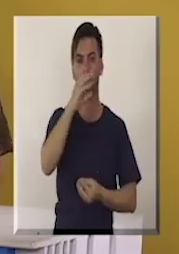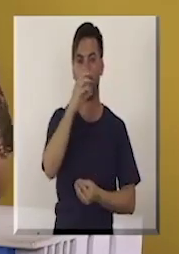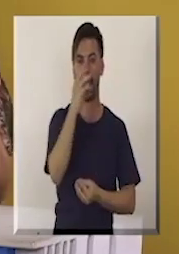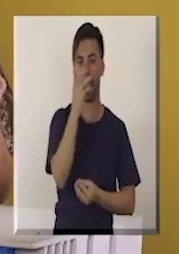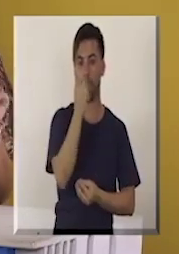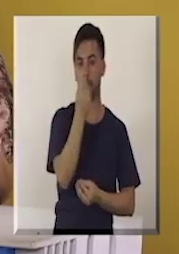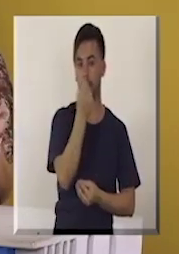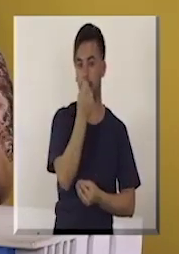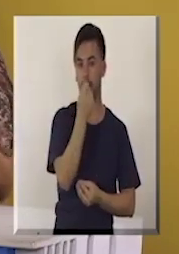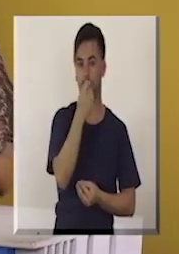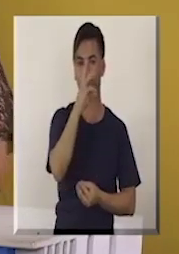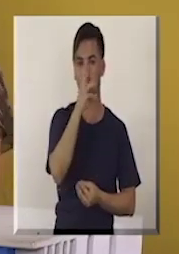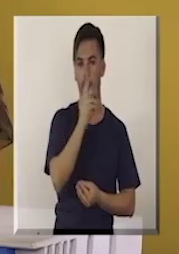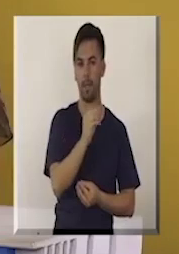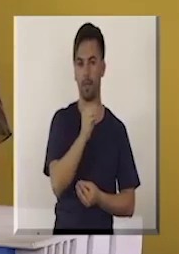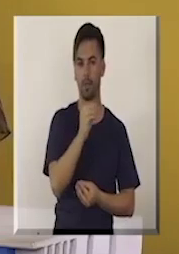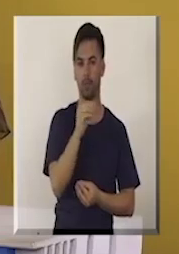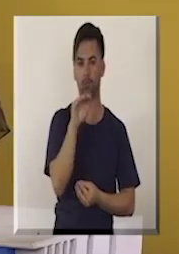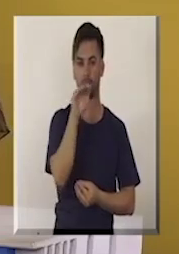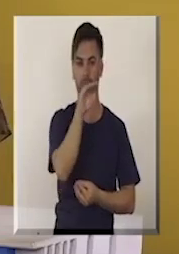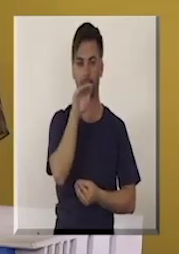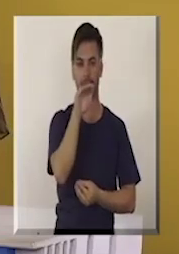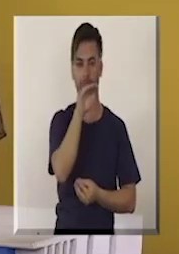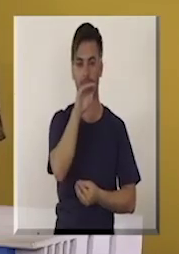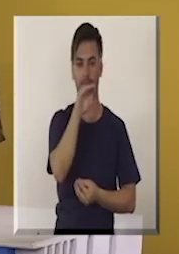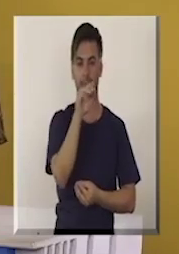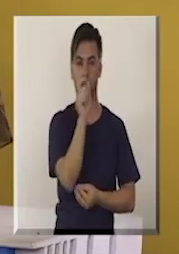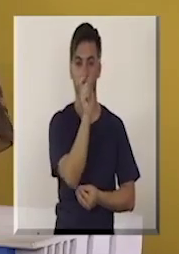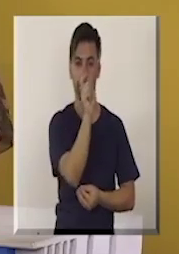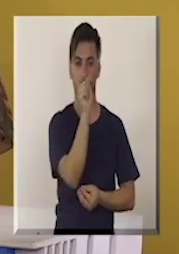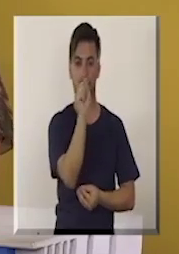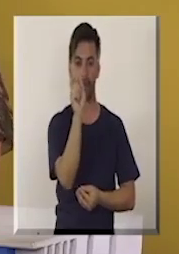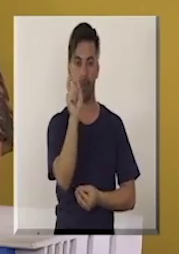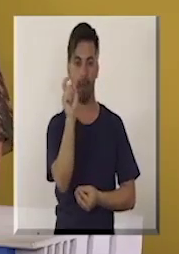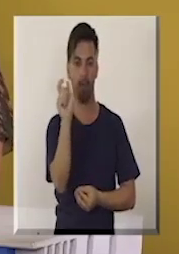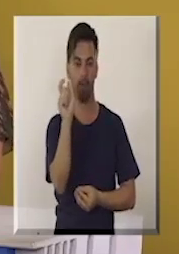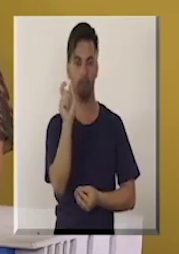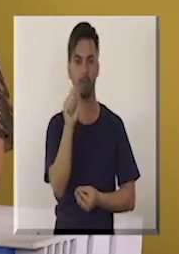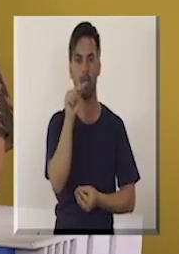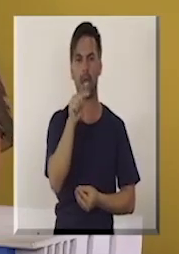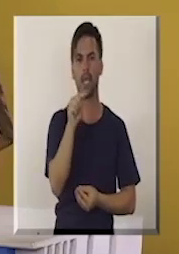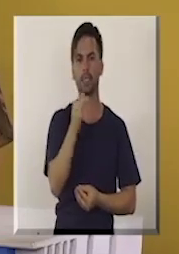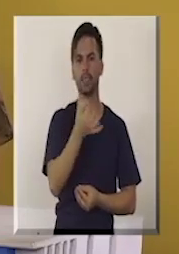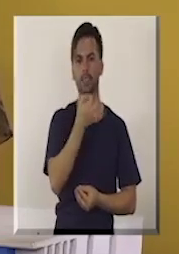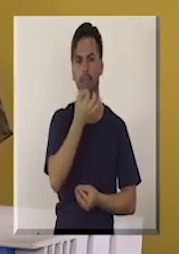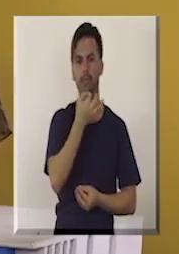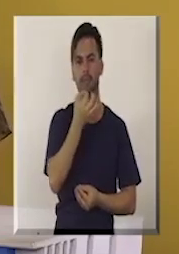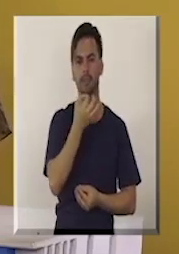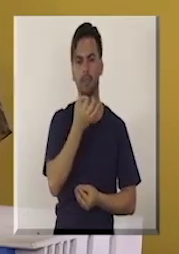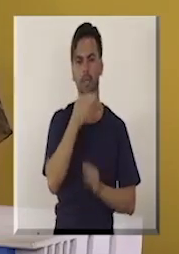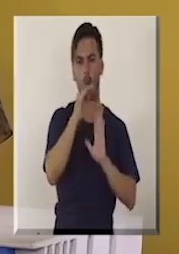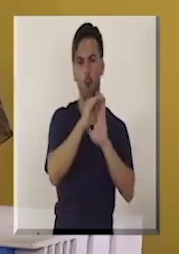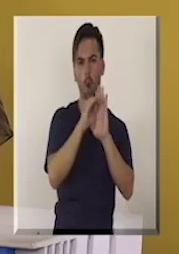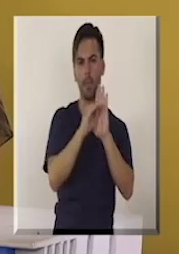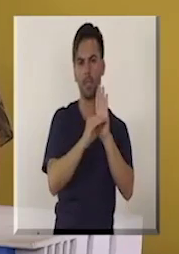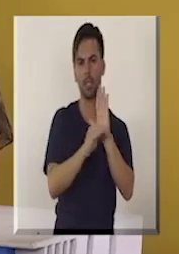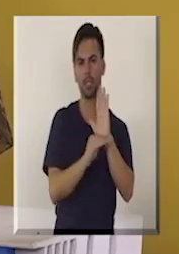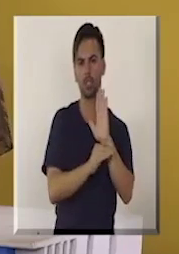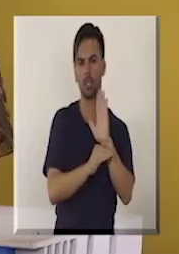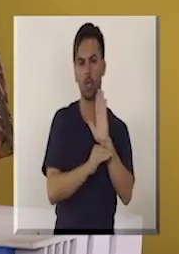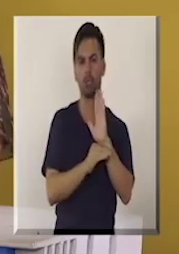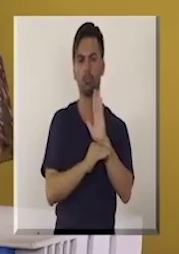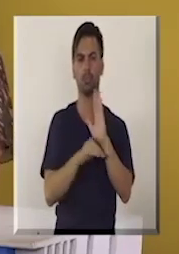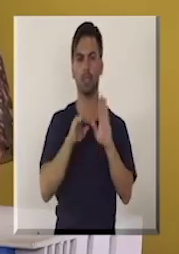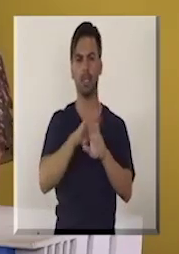numérico, en el lugar de la variable. Efectúa las operaciones y vas a obtener como resultado un